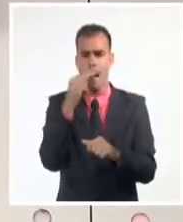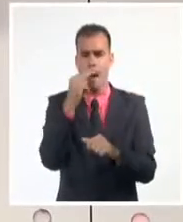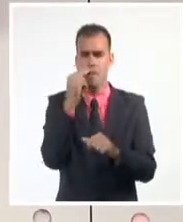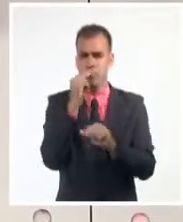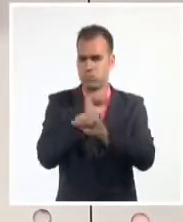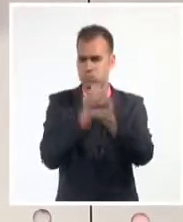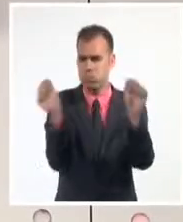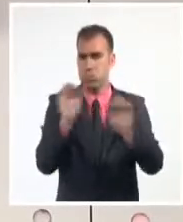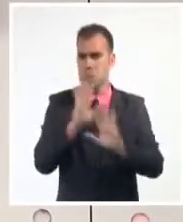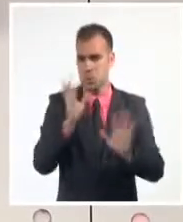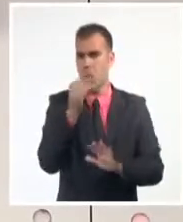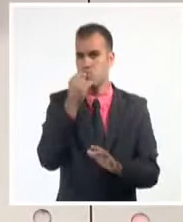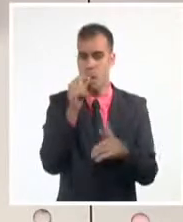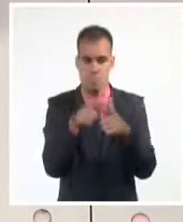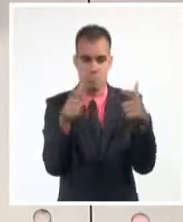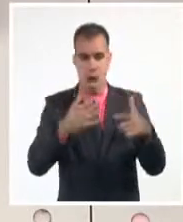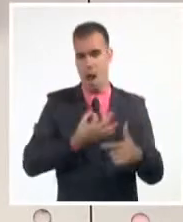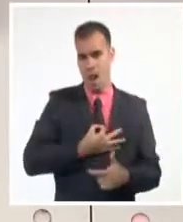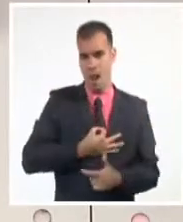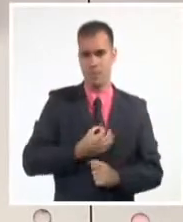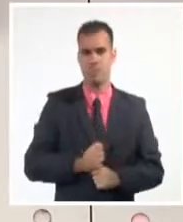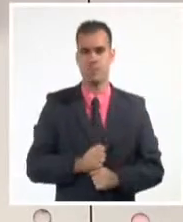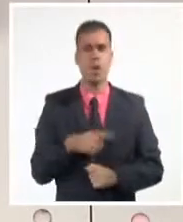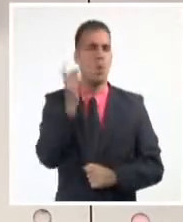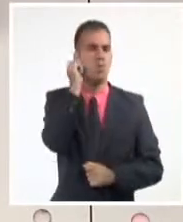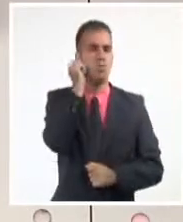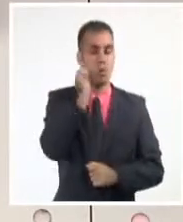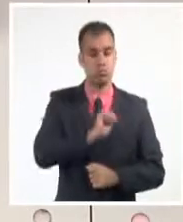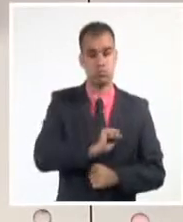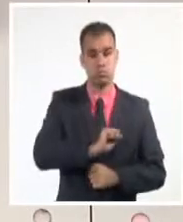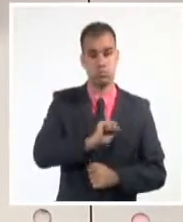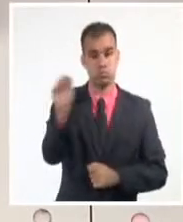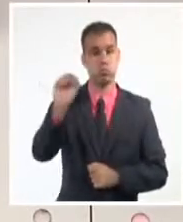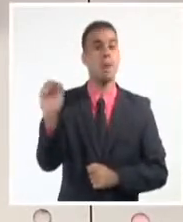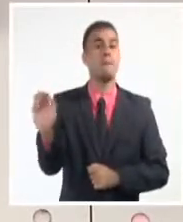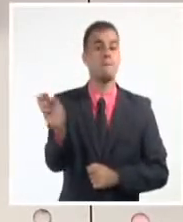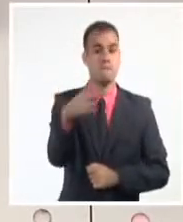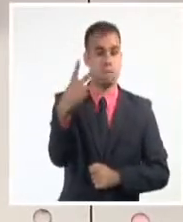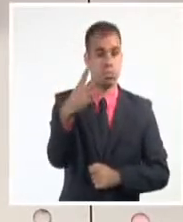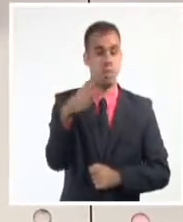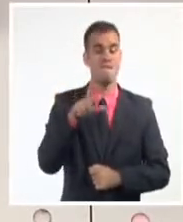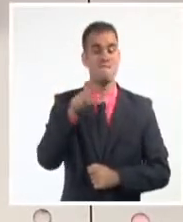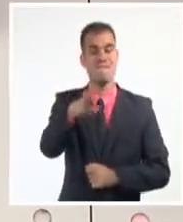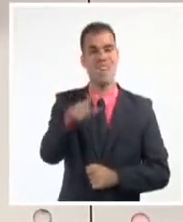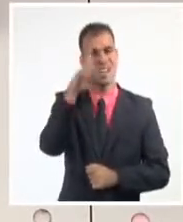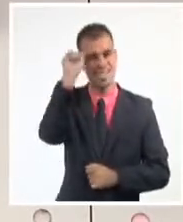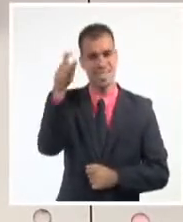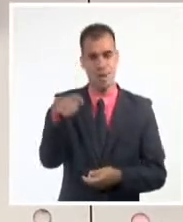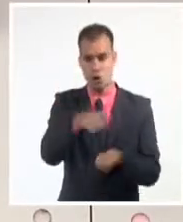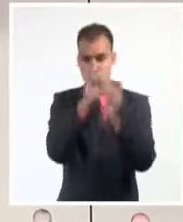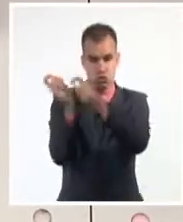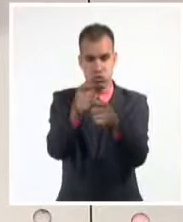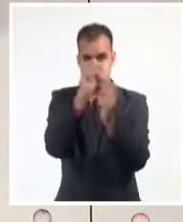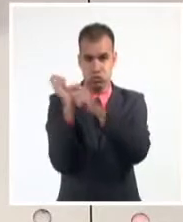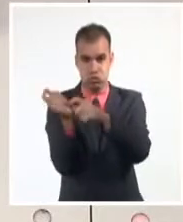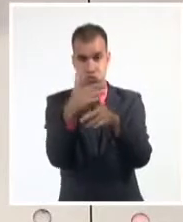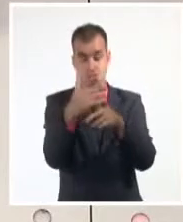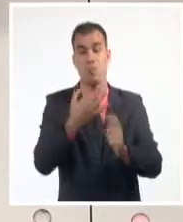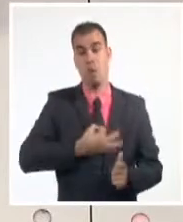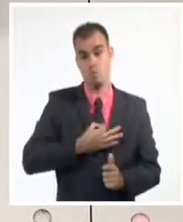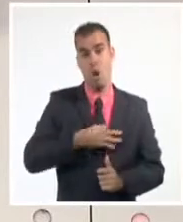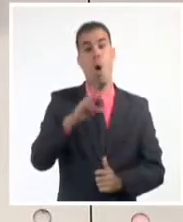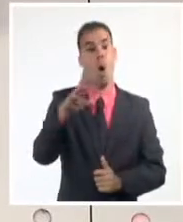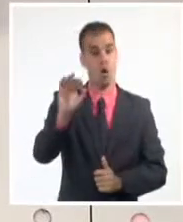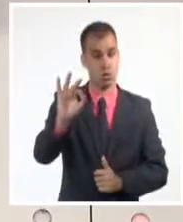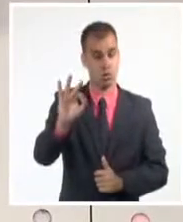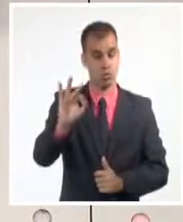su cosecha. Yaritza Martínez llegó con la segunda mejor marca precompetencia a la final del martillo y se alzó con la medalla de oro, octavo título para